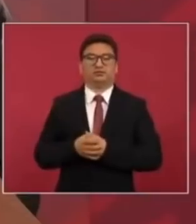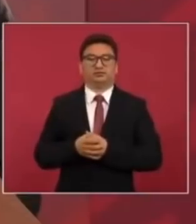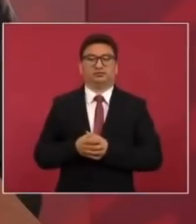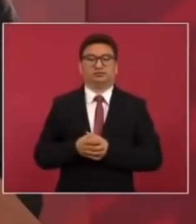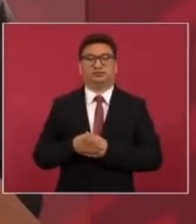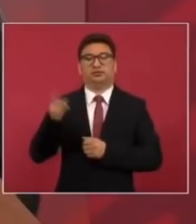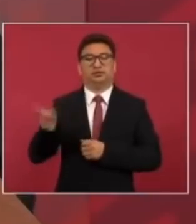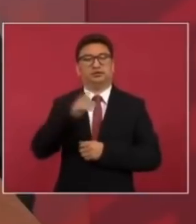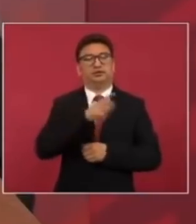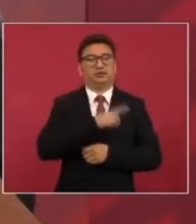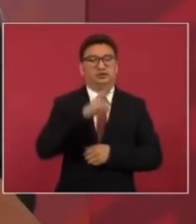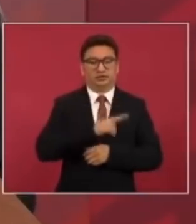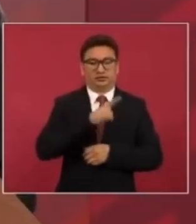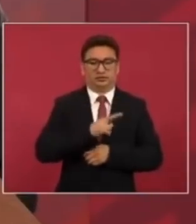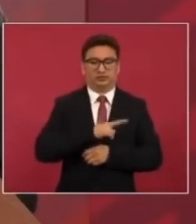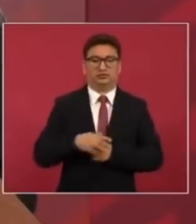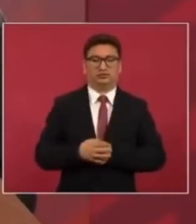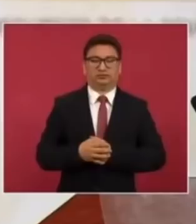le rente